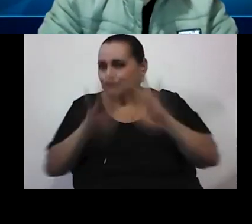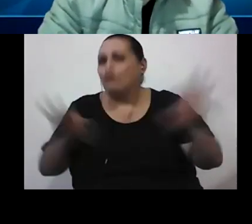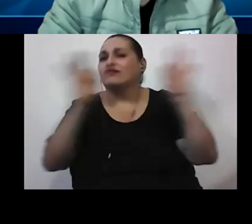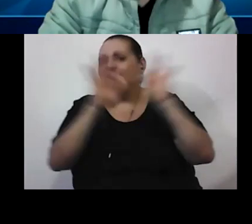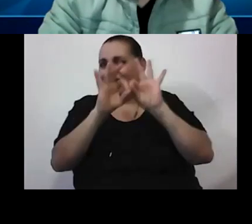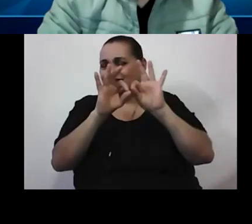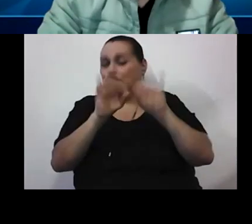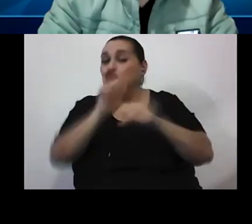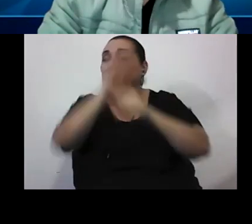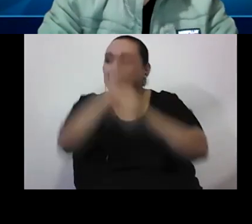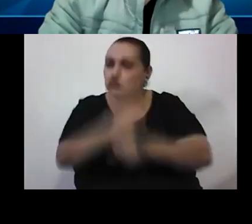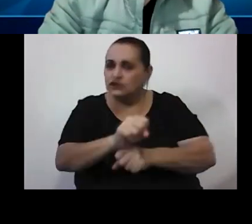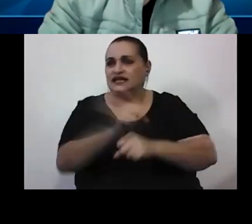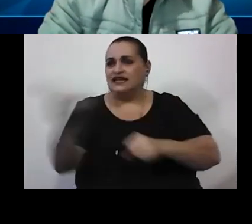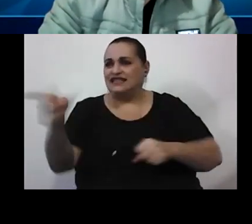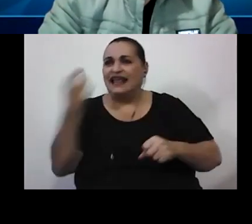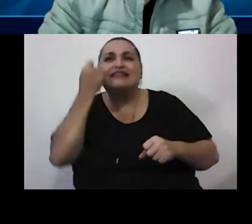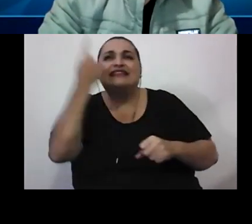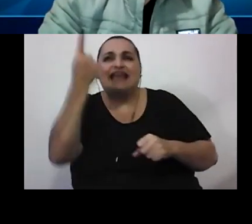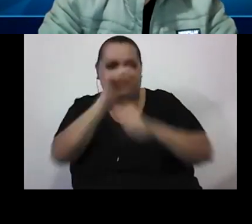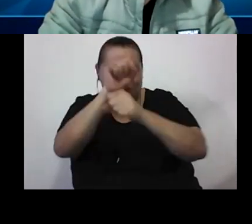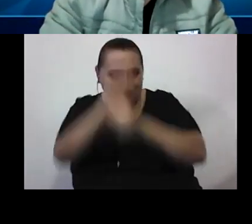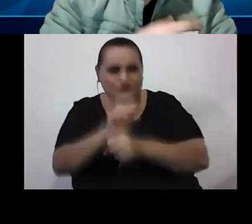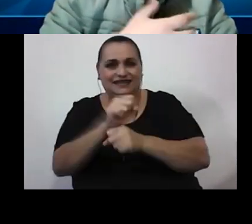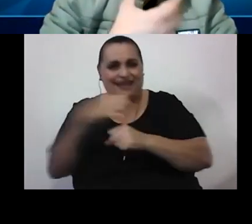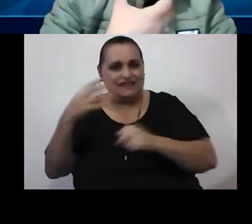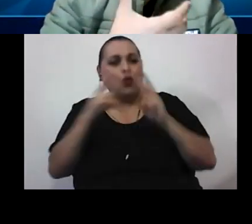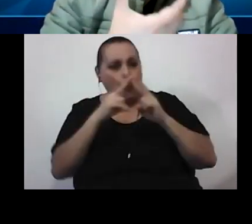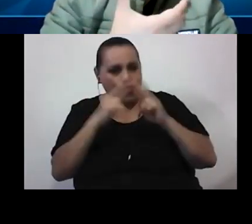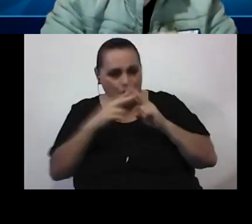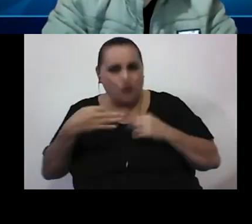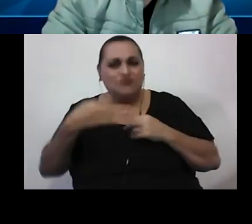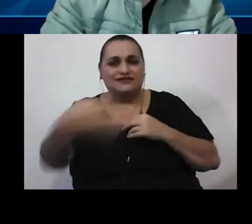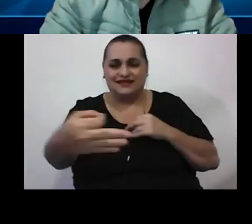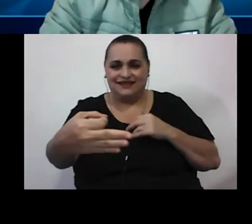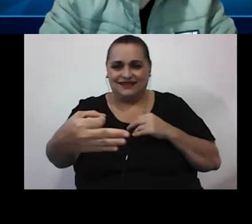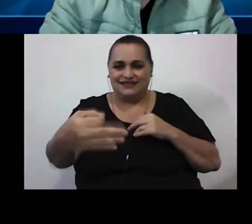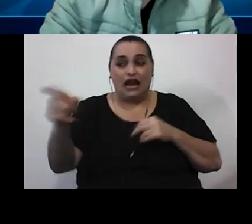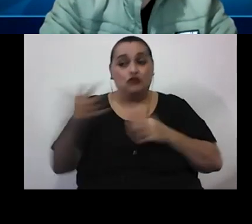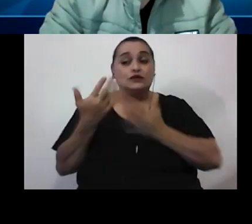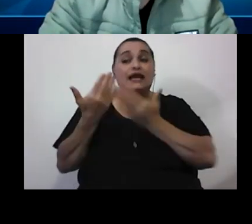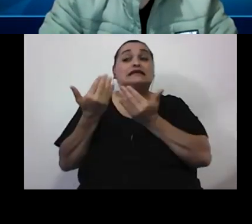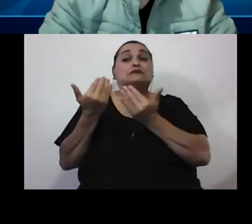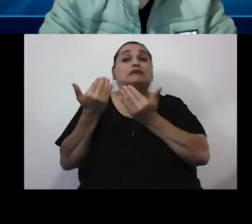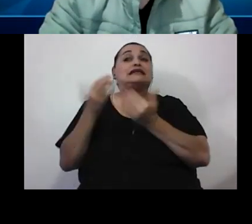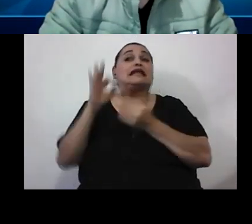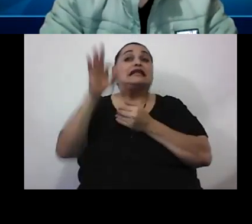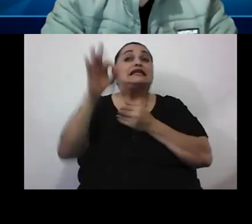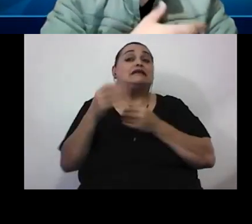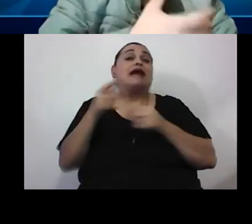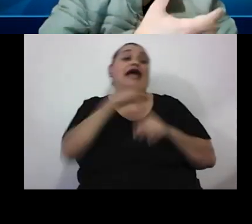Rutinas. ¿Entienden y conocen las rutinas? ¿Tienen clara la expectativa, lo que se espera de ellos con esas